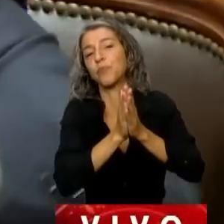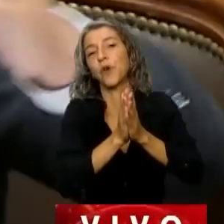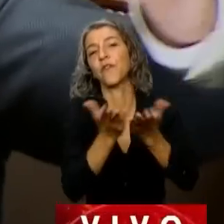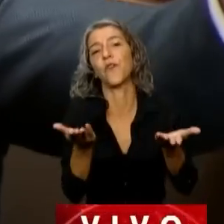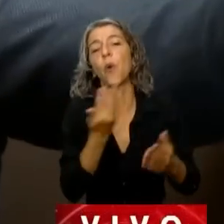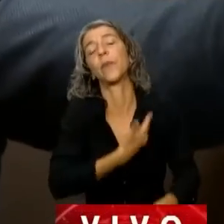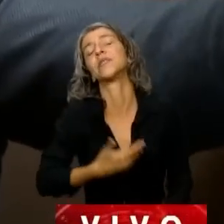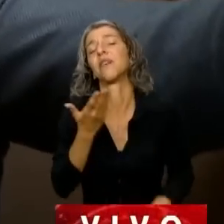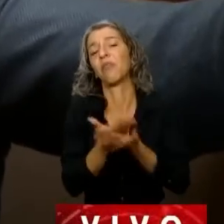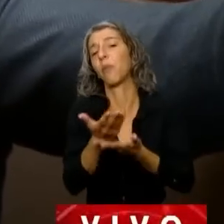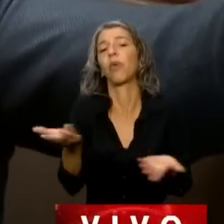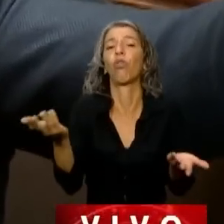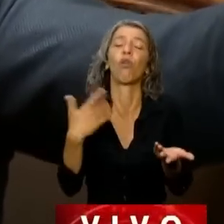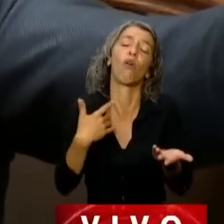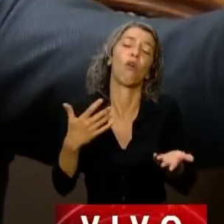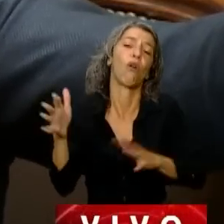porque